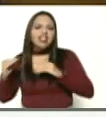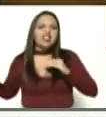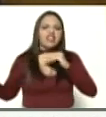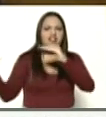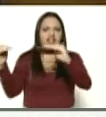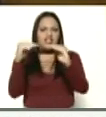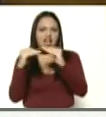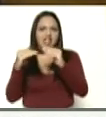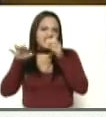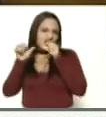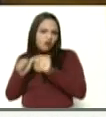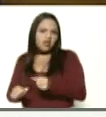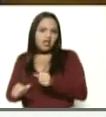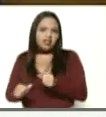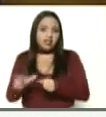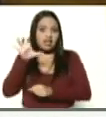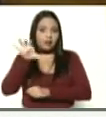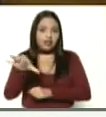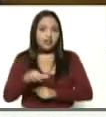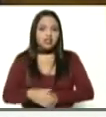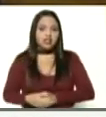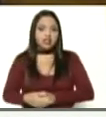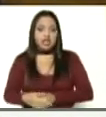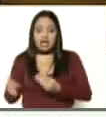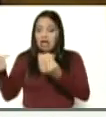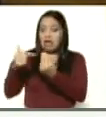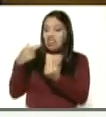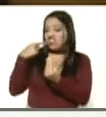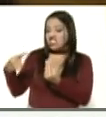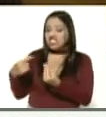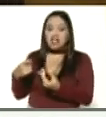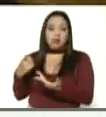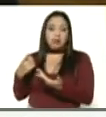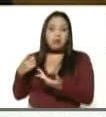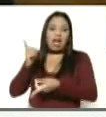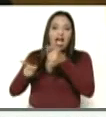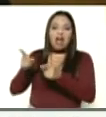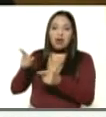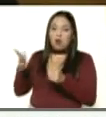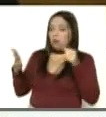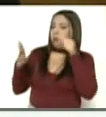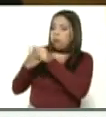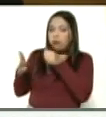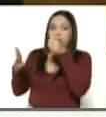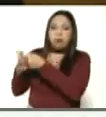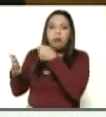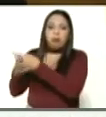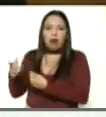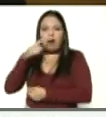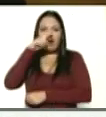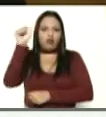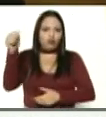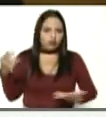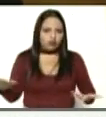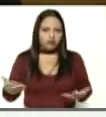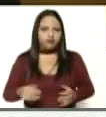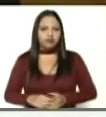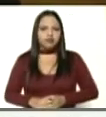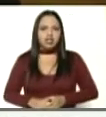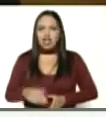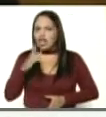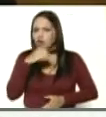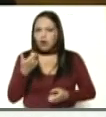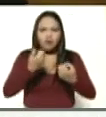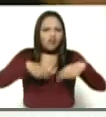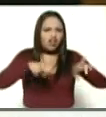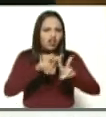seguridad de nuestra patria, entonces ellos se atreven a agredirlo. No tienen ningún tipo de moral para atacar a Nicolás Maduro, porque Nicolás